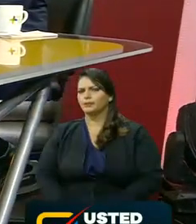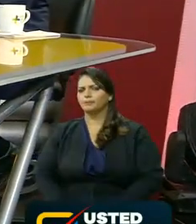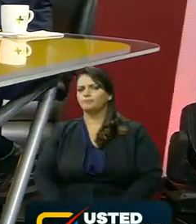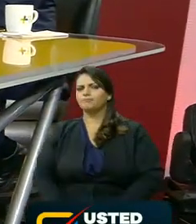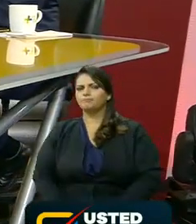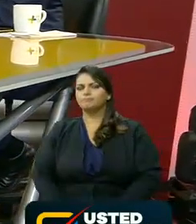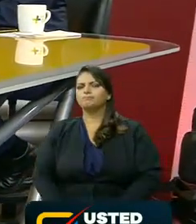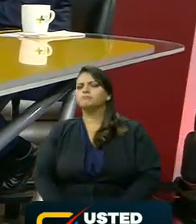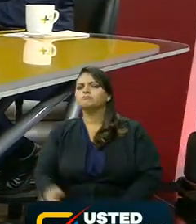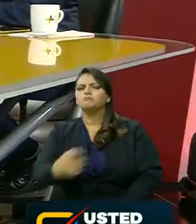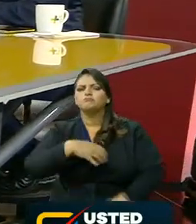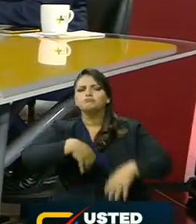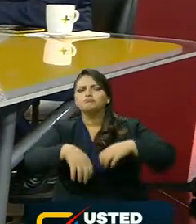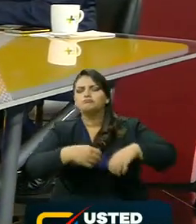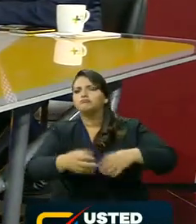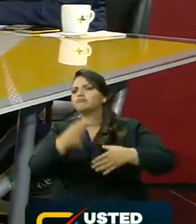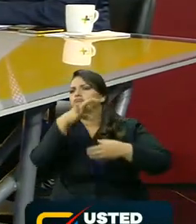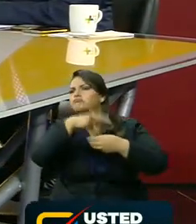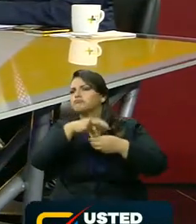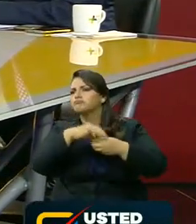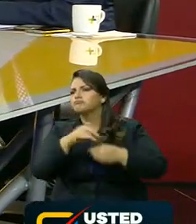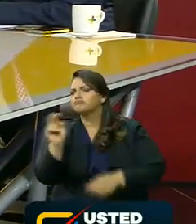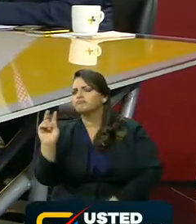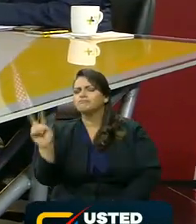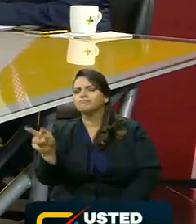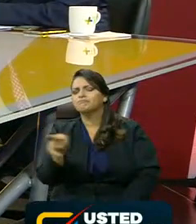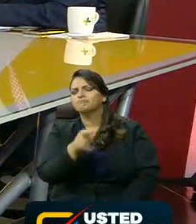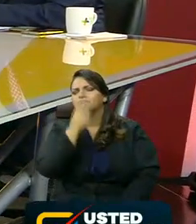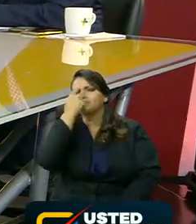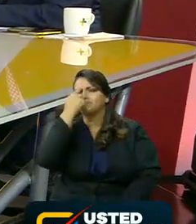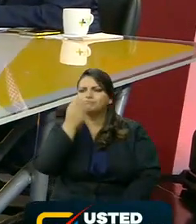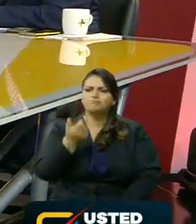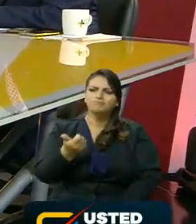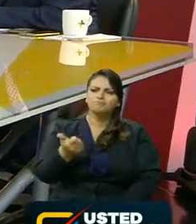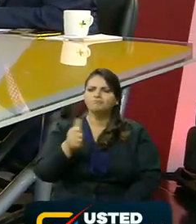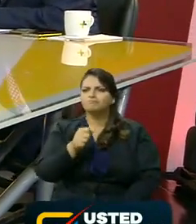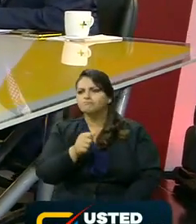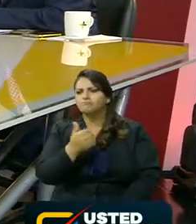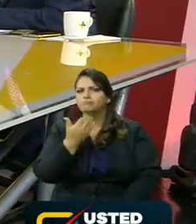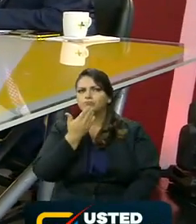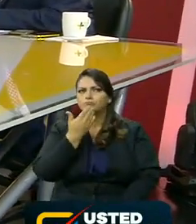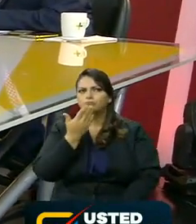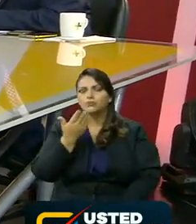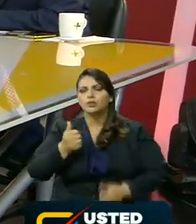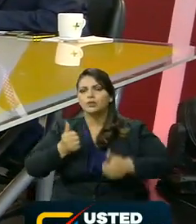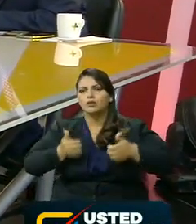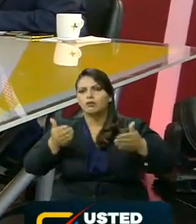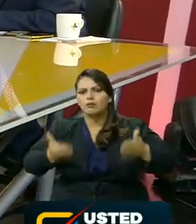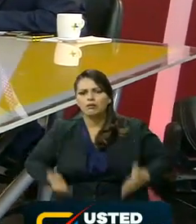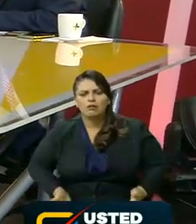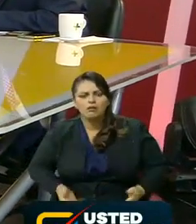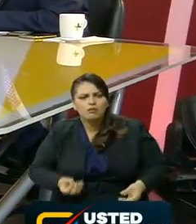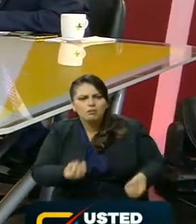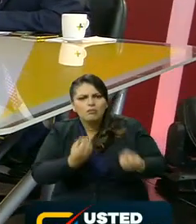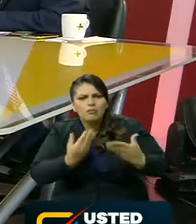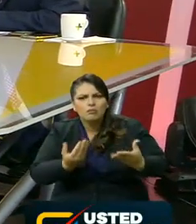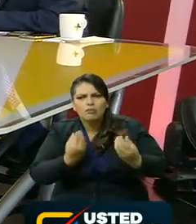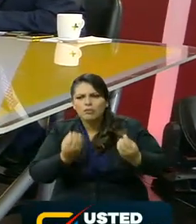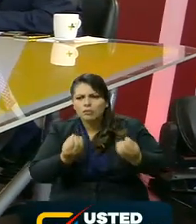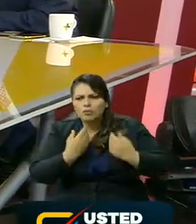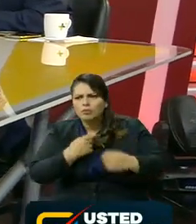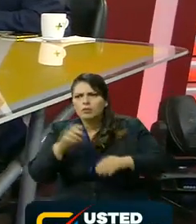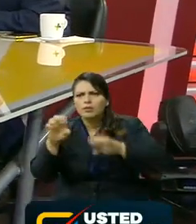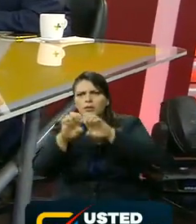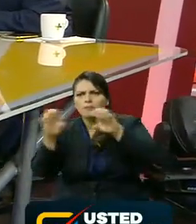el desarrollo de la jornada electoral y la posterior reacción de los señores candidatos tras conocerse